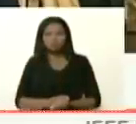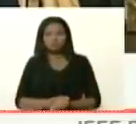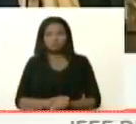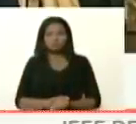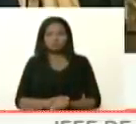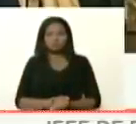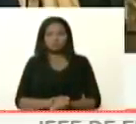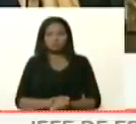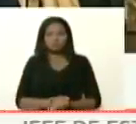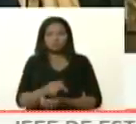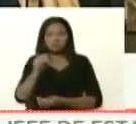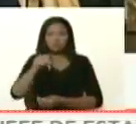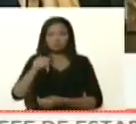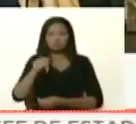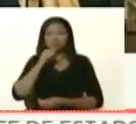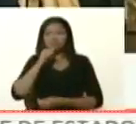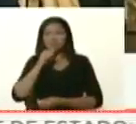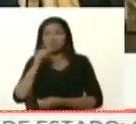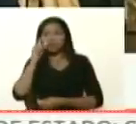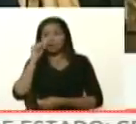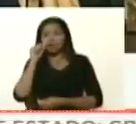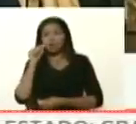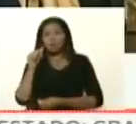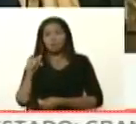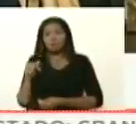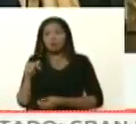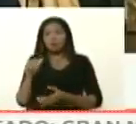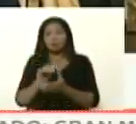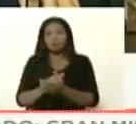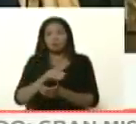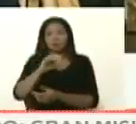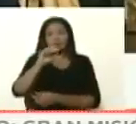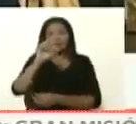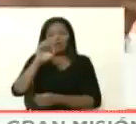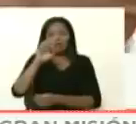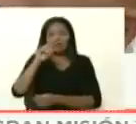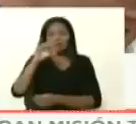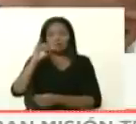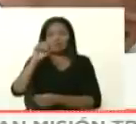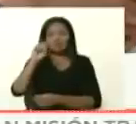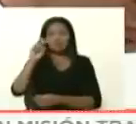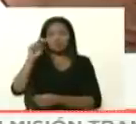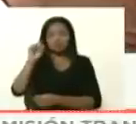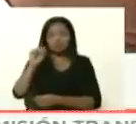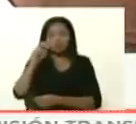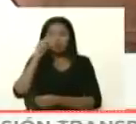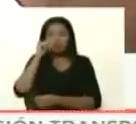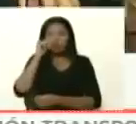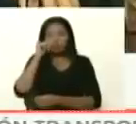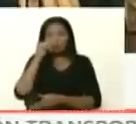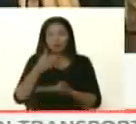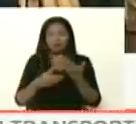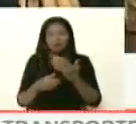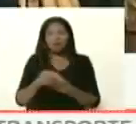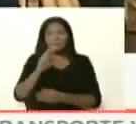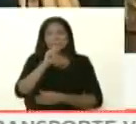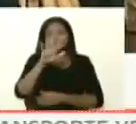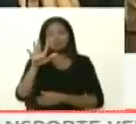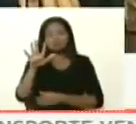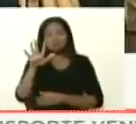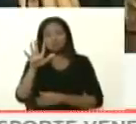Aquí está el compañero Edinson Alvarado, quien sacó en la plancha número